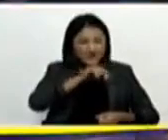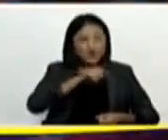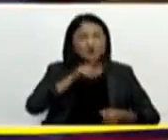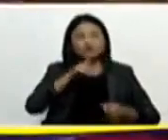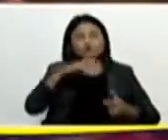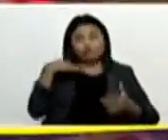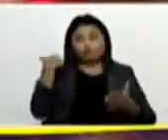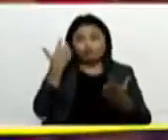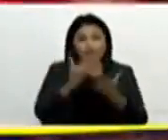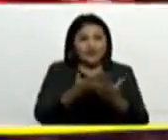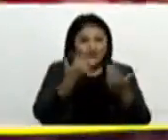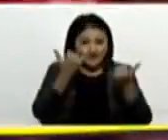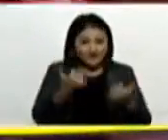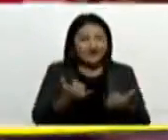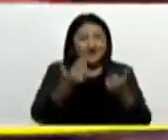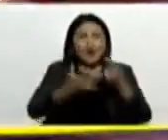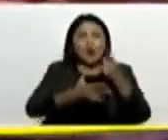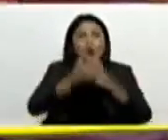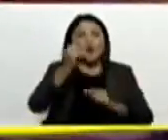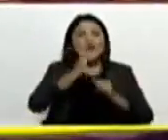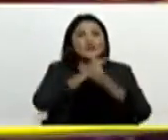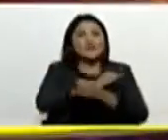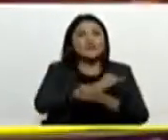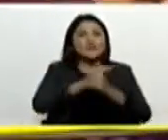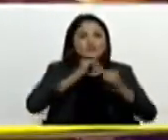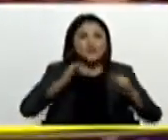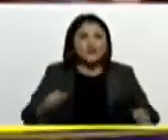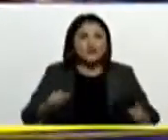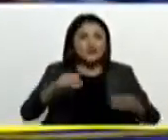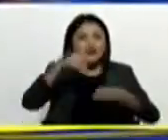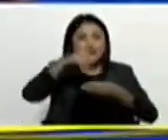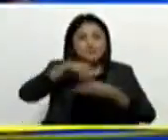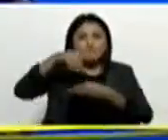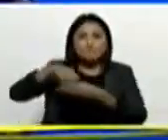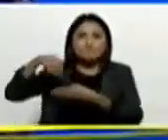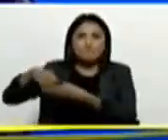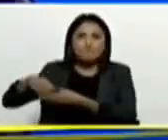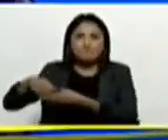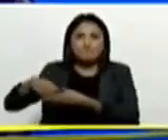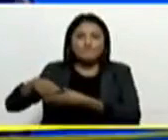se alcanzó la victoria por la vía electoral.